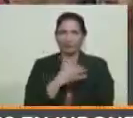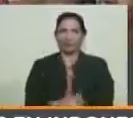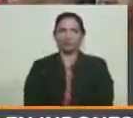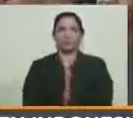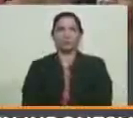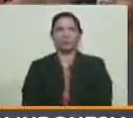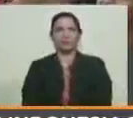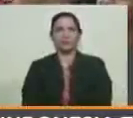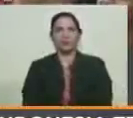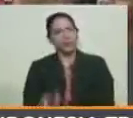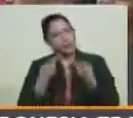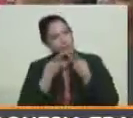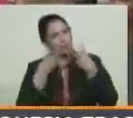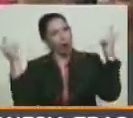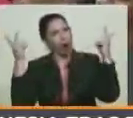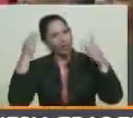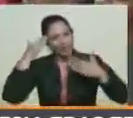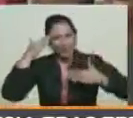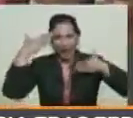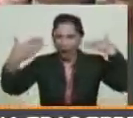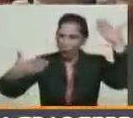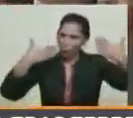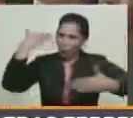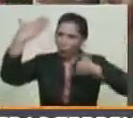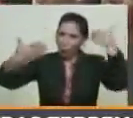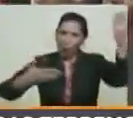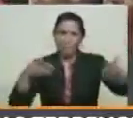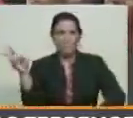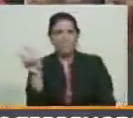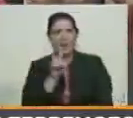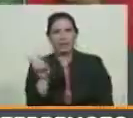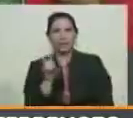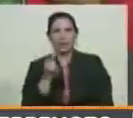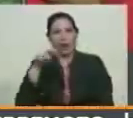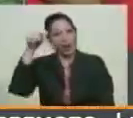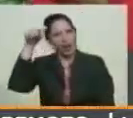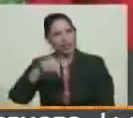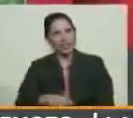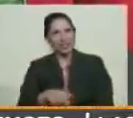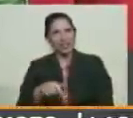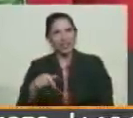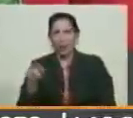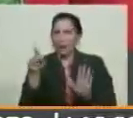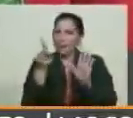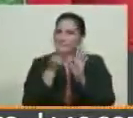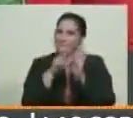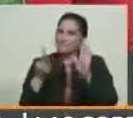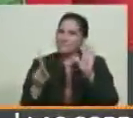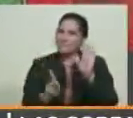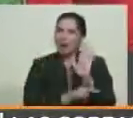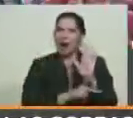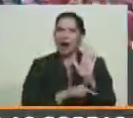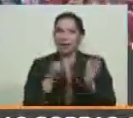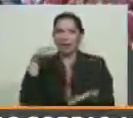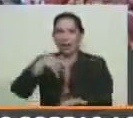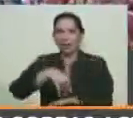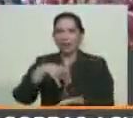Vamos a enviarle un saludo a toda Venezuela desde aquí, desde Parque Carabobo. ¡Arriba, arriba, arriba, arriba, arriba, arriba,